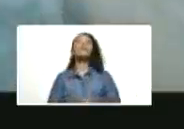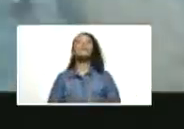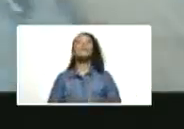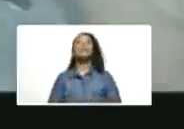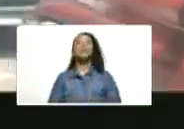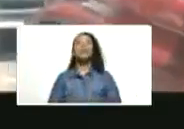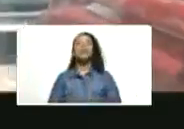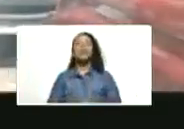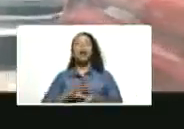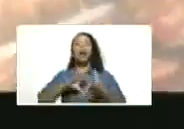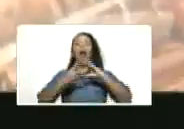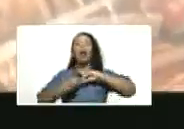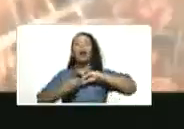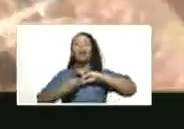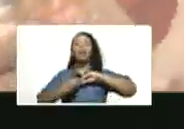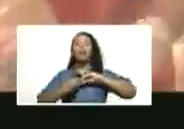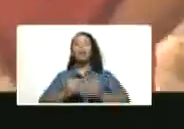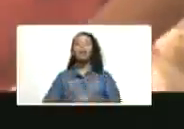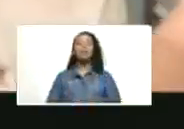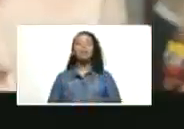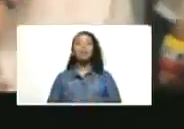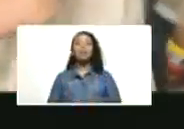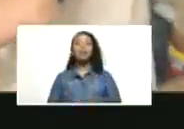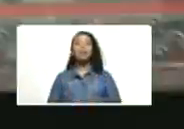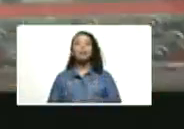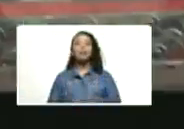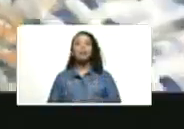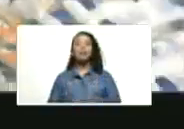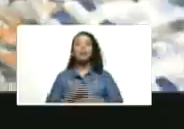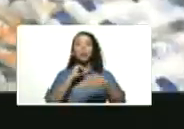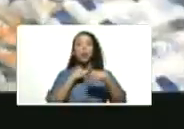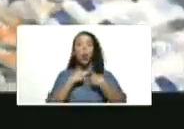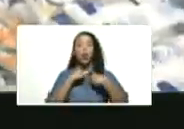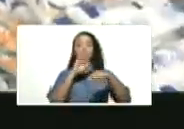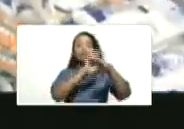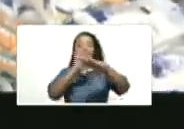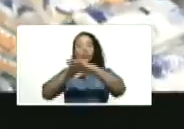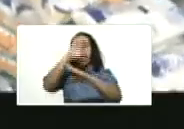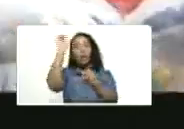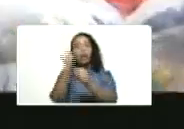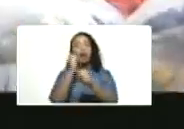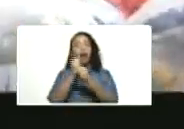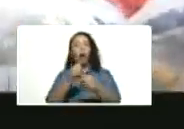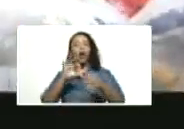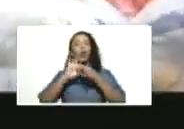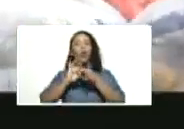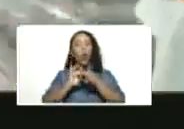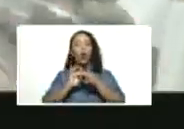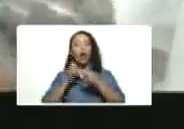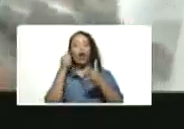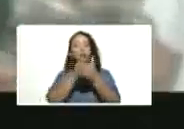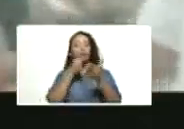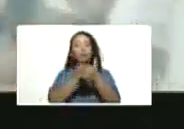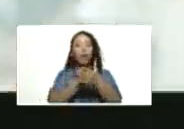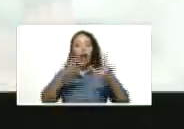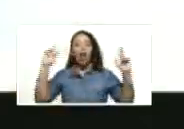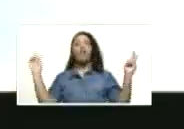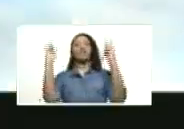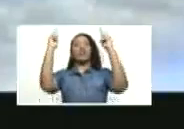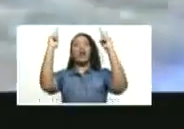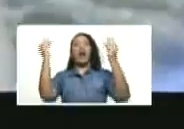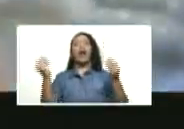Comités locales de abastecimiento y producción. Los llamo. Al trabajo, a la unión, al combate y a la victoria.